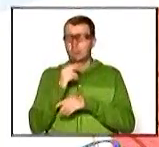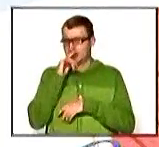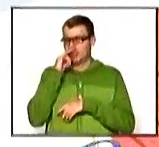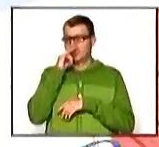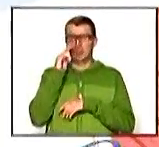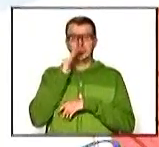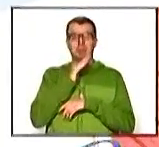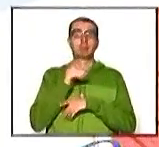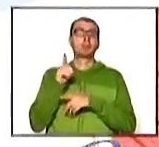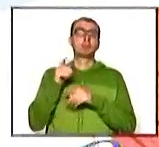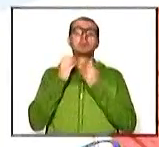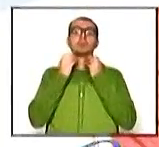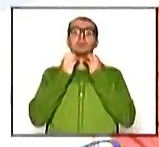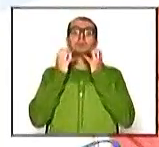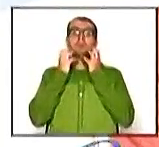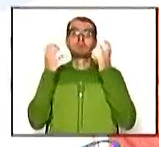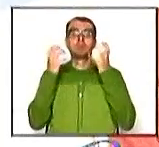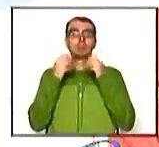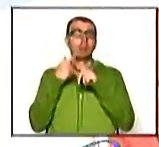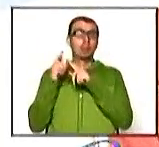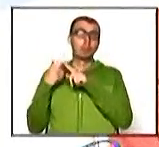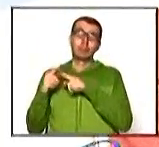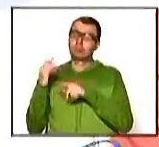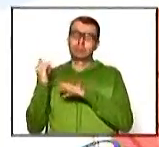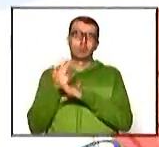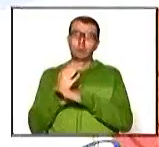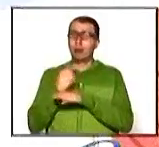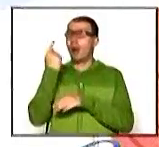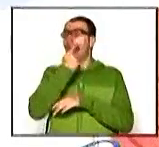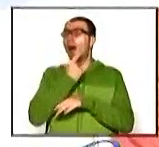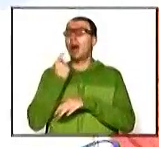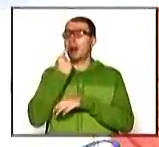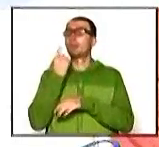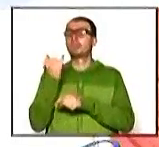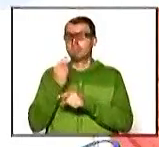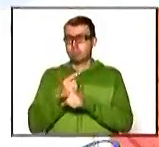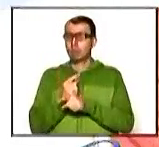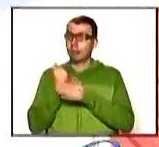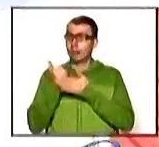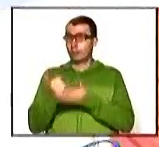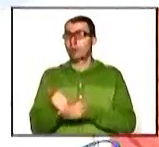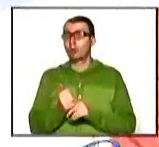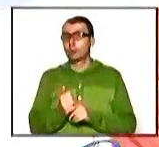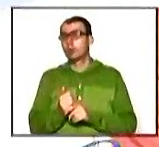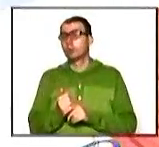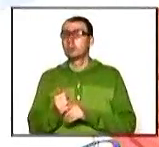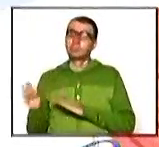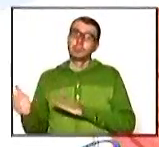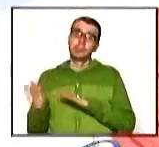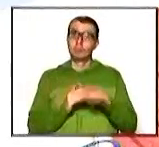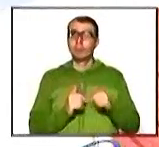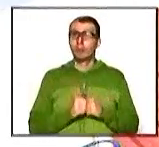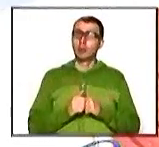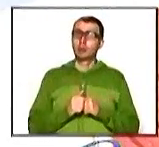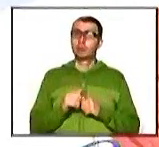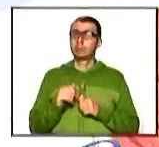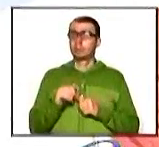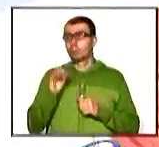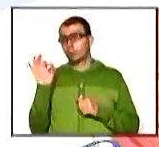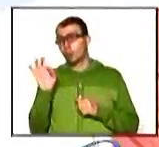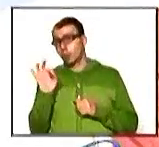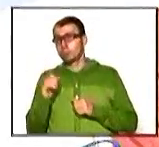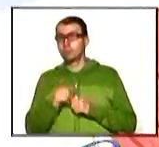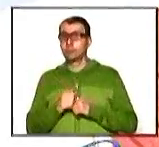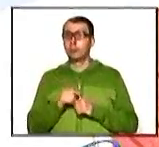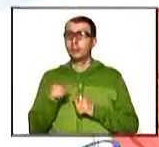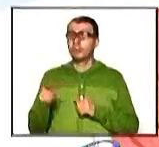aliento, amigdalitis, bueno, toda esa patología de la boca. Ahora bien, hay que mirar que no se estén manipulando mucho, porque